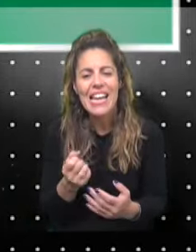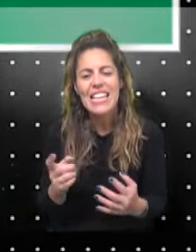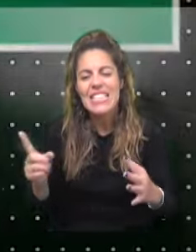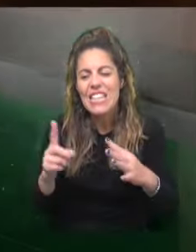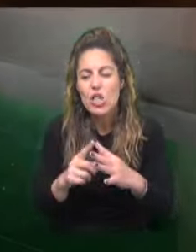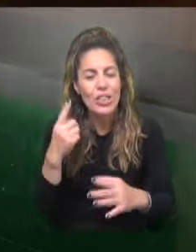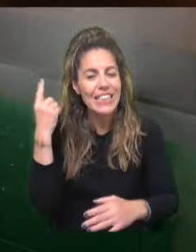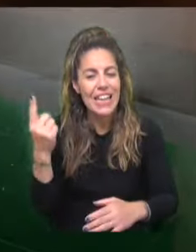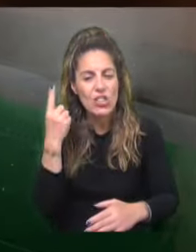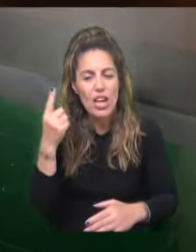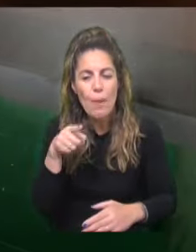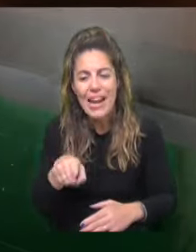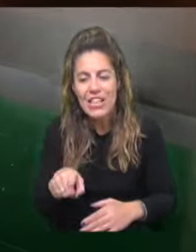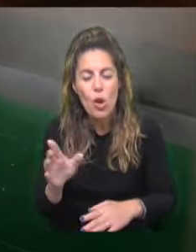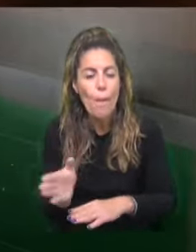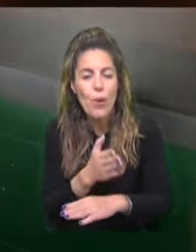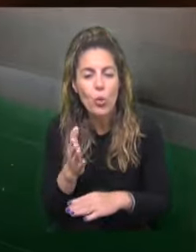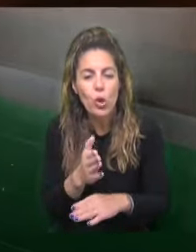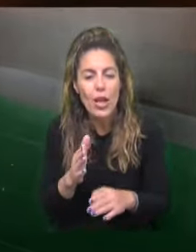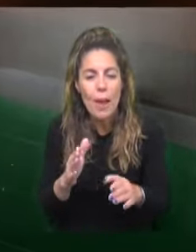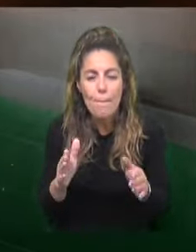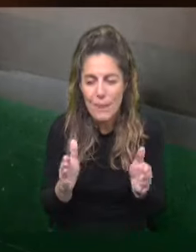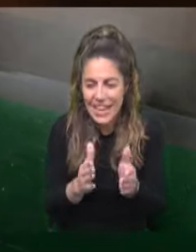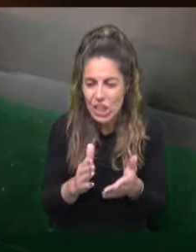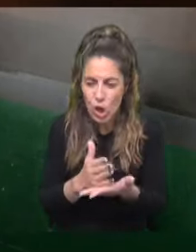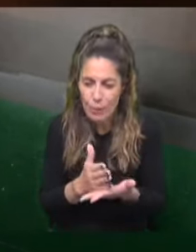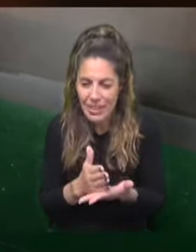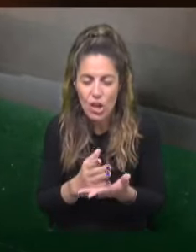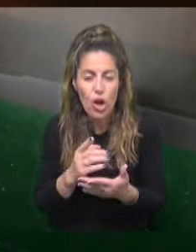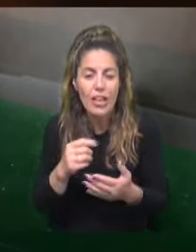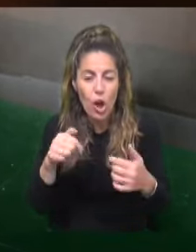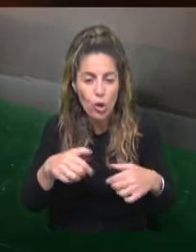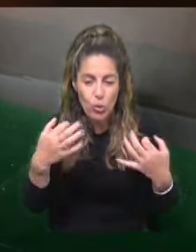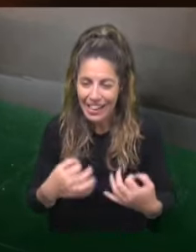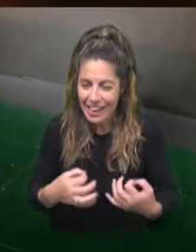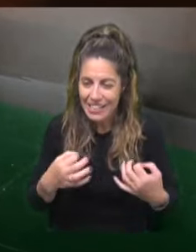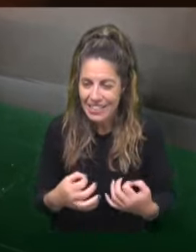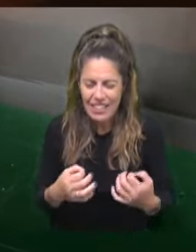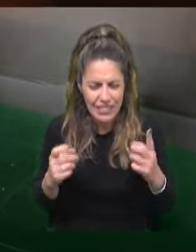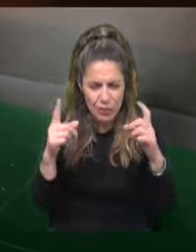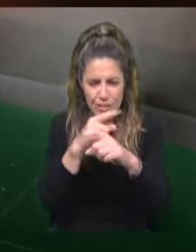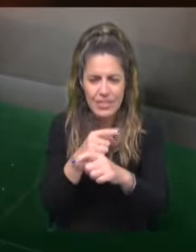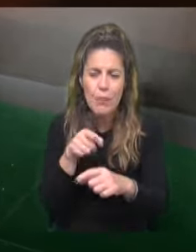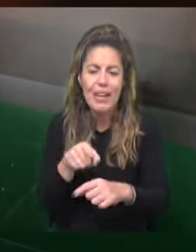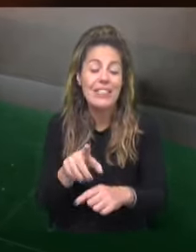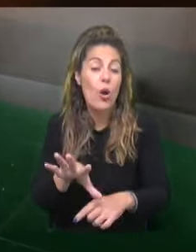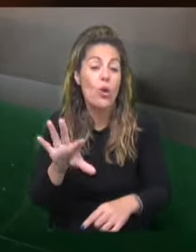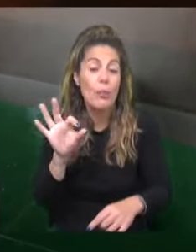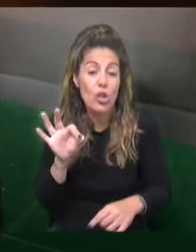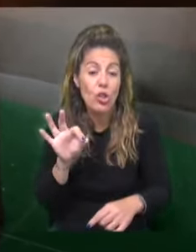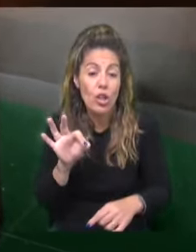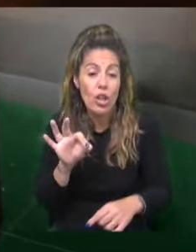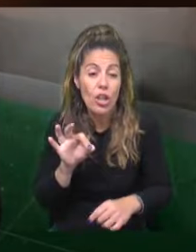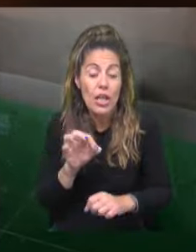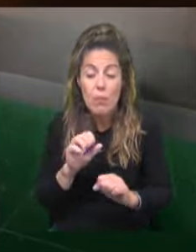y pequeños que hoy tienen una realidad a veces compleja incluso dentro del panorama local para que tal vez sea una opción o una salida